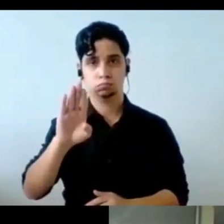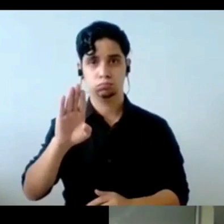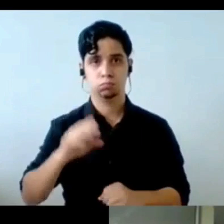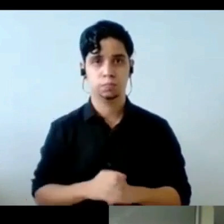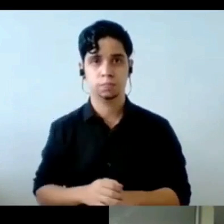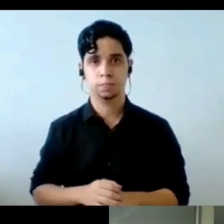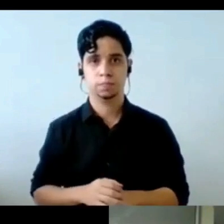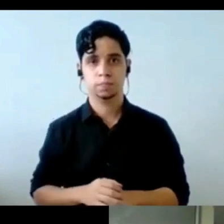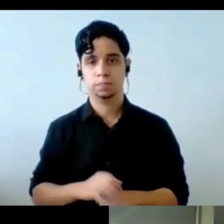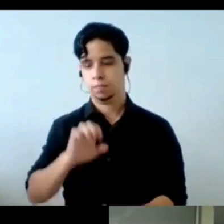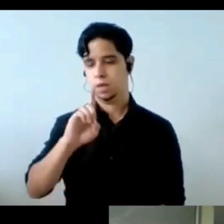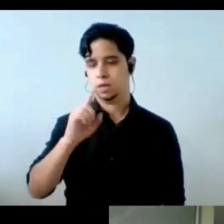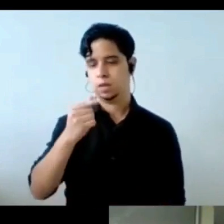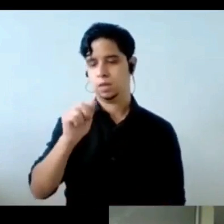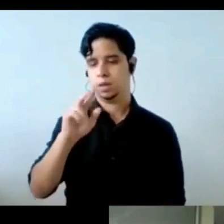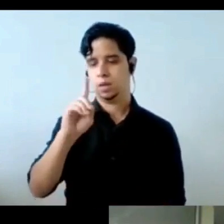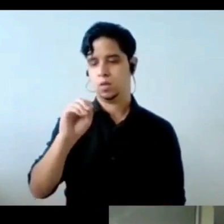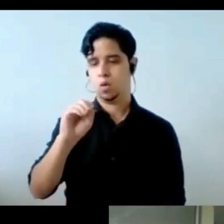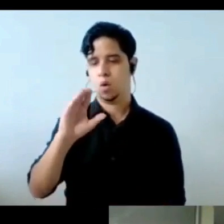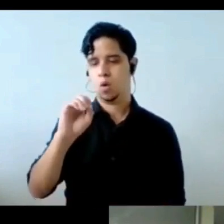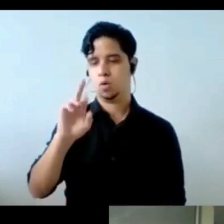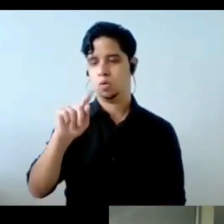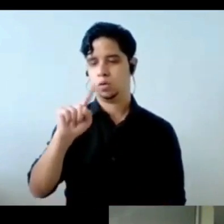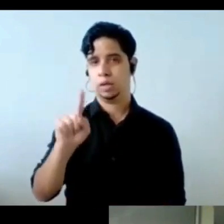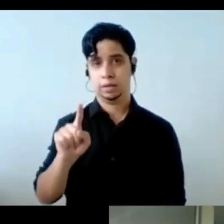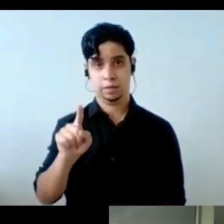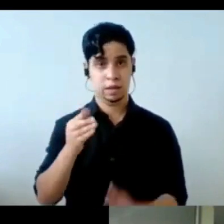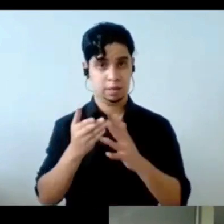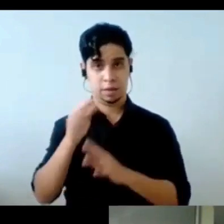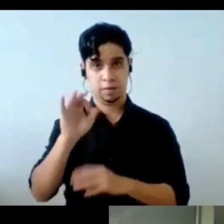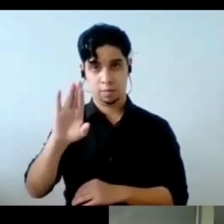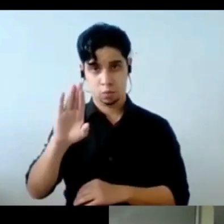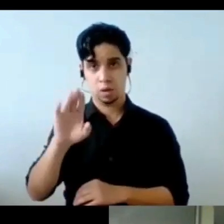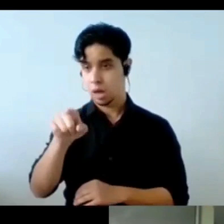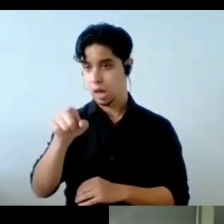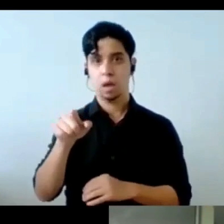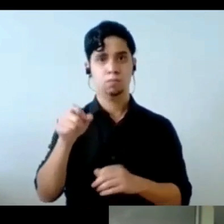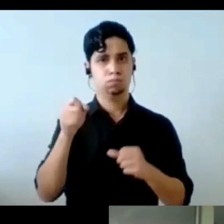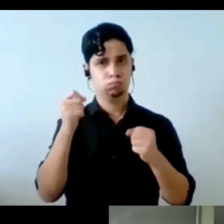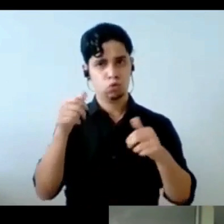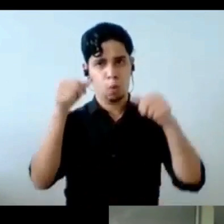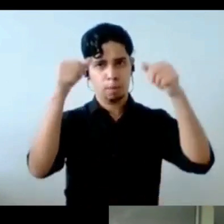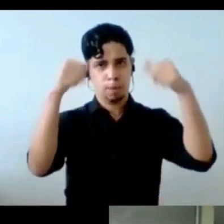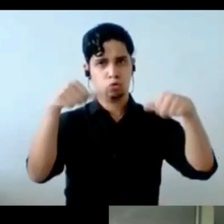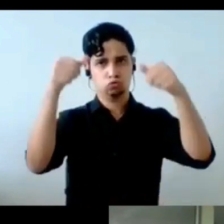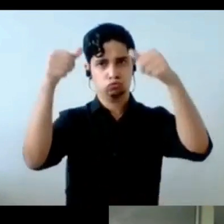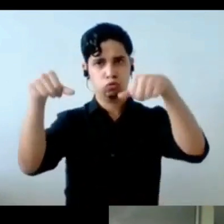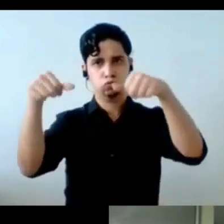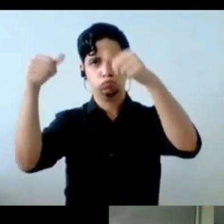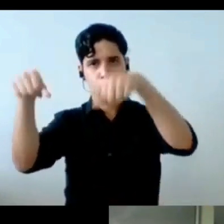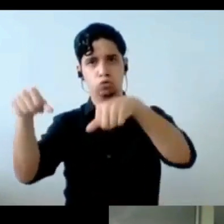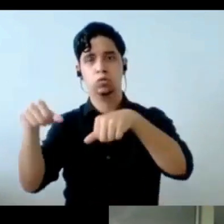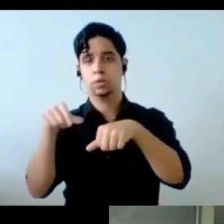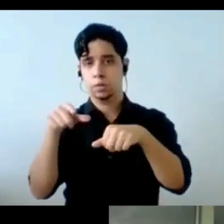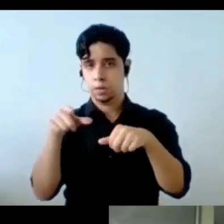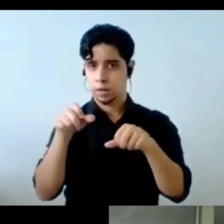estoy... Edgardo Cortés. Ajá. Pueden buscarlo en Facebook, incluso también él ha subido varios posts en las redes sociales, que